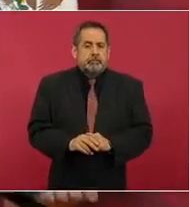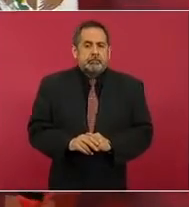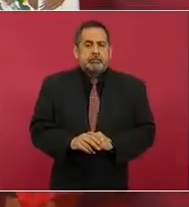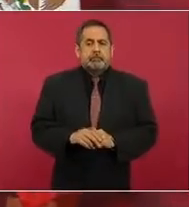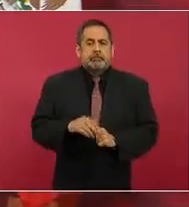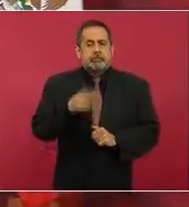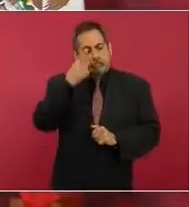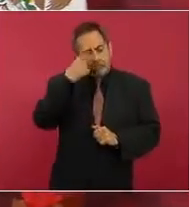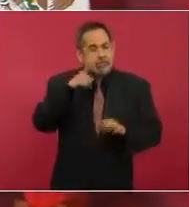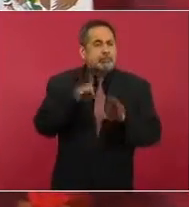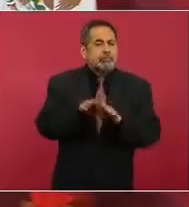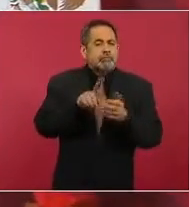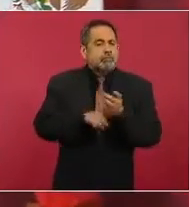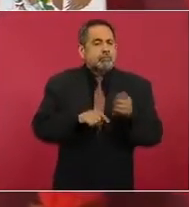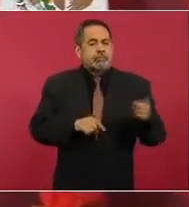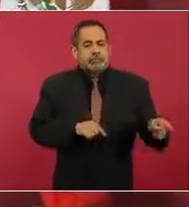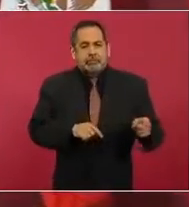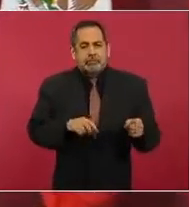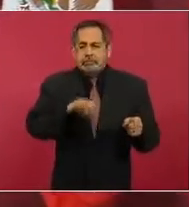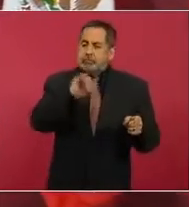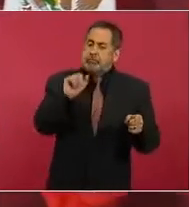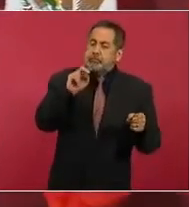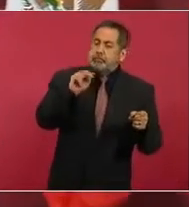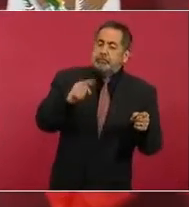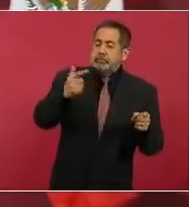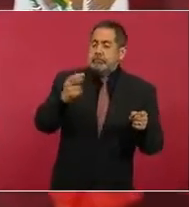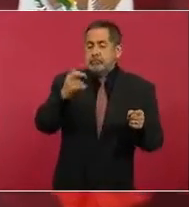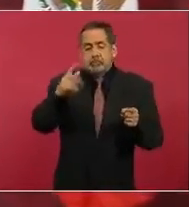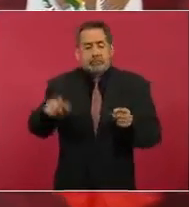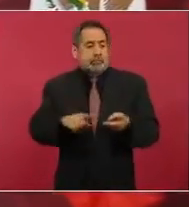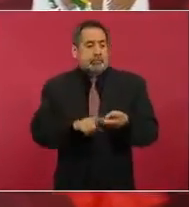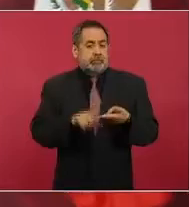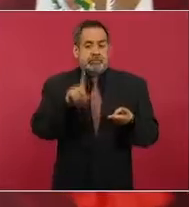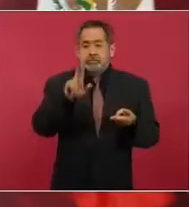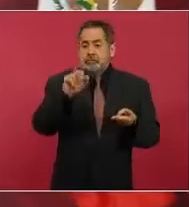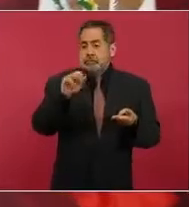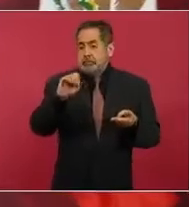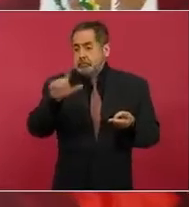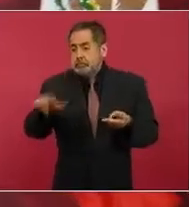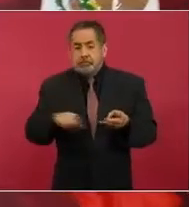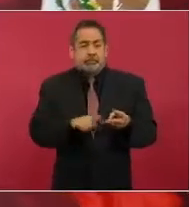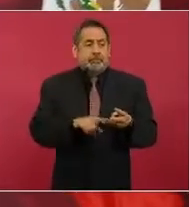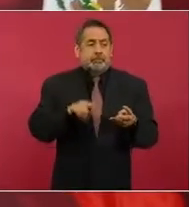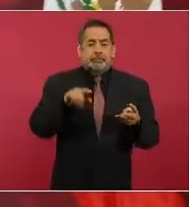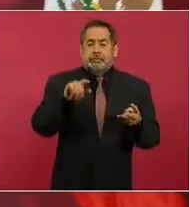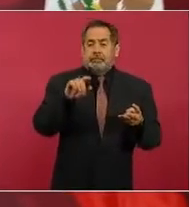Juan Gabriel y Luis Miguel y Belinda,